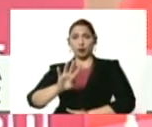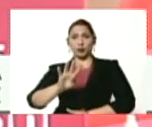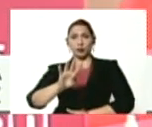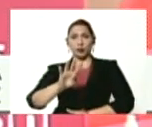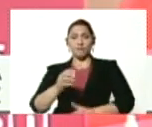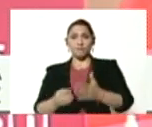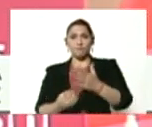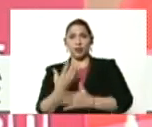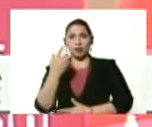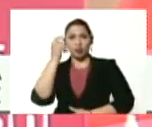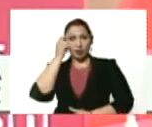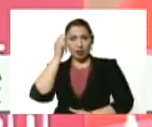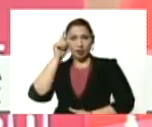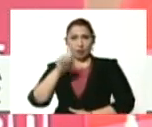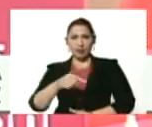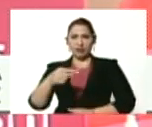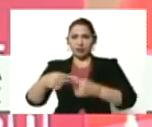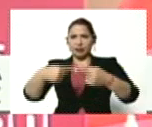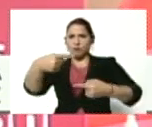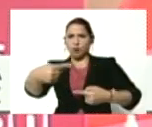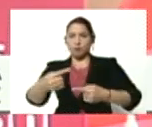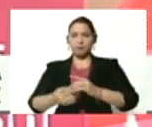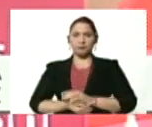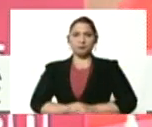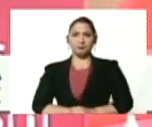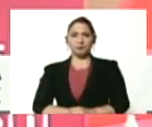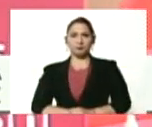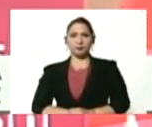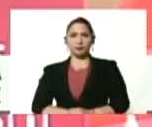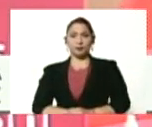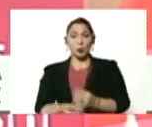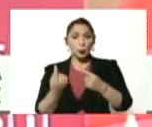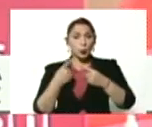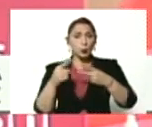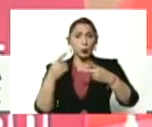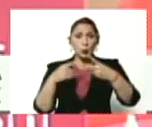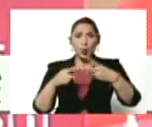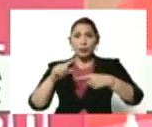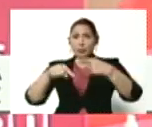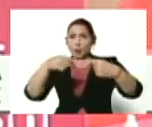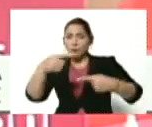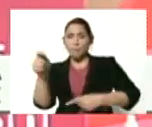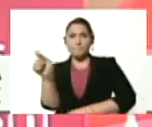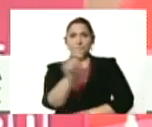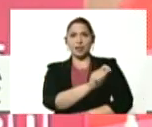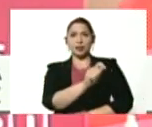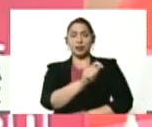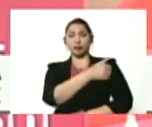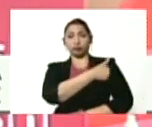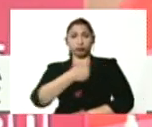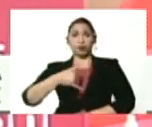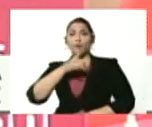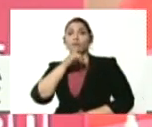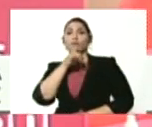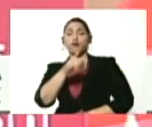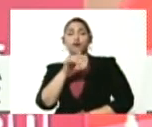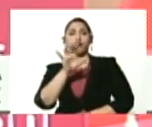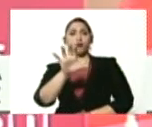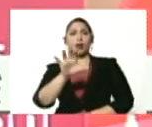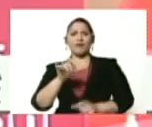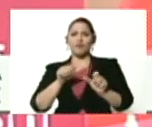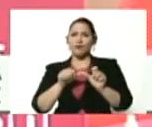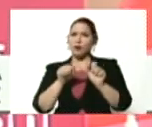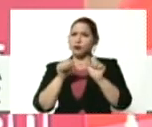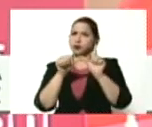mayo y días sucesivos. Varios meses después, queremos informarle al país que ha